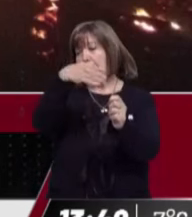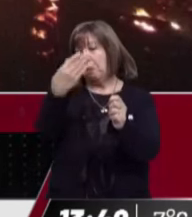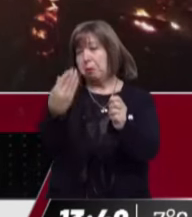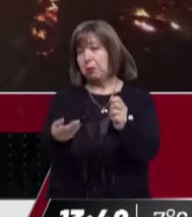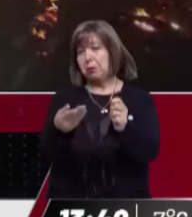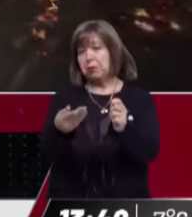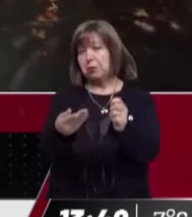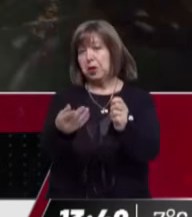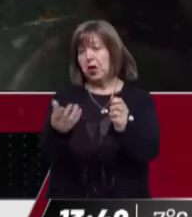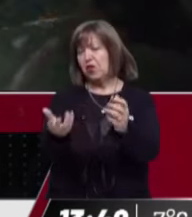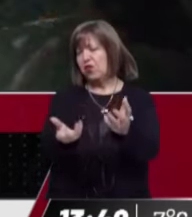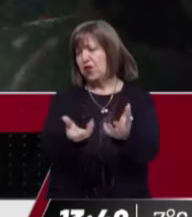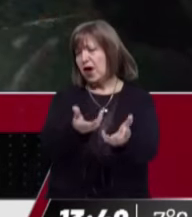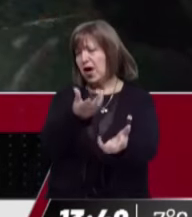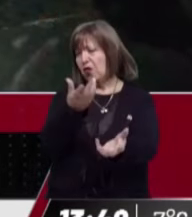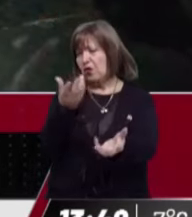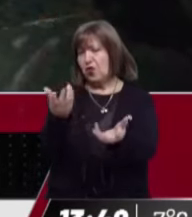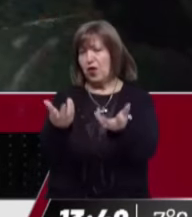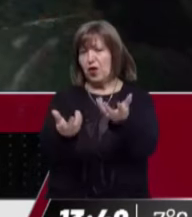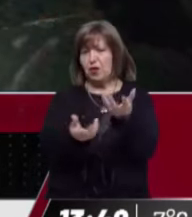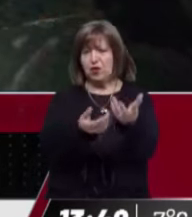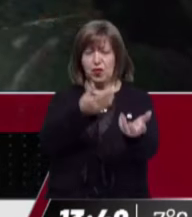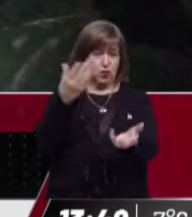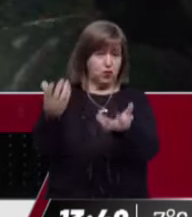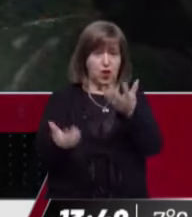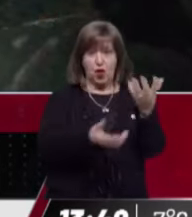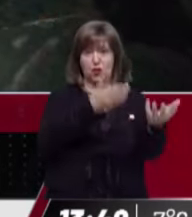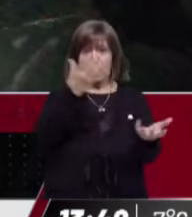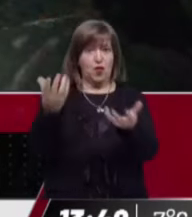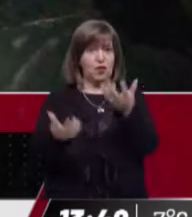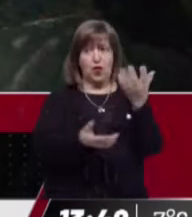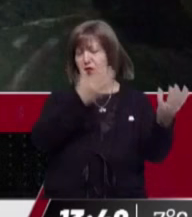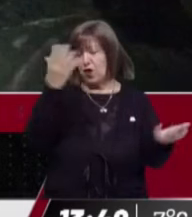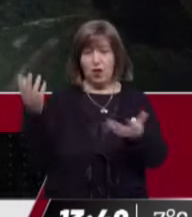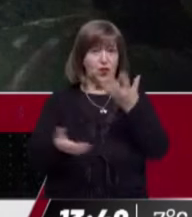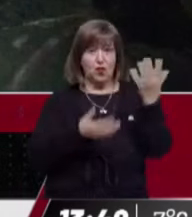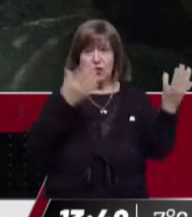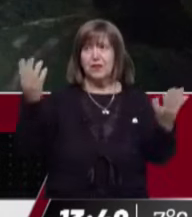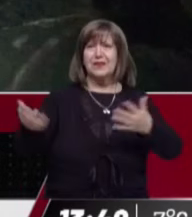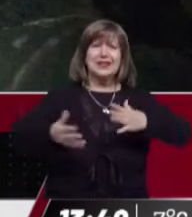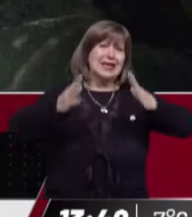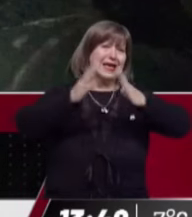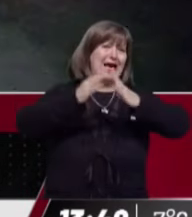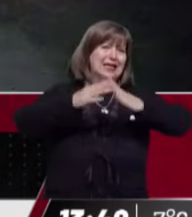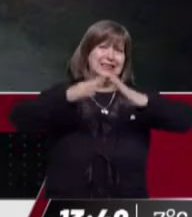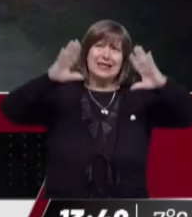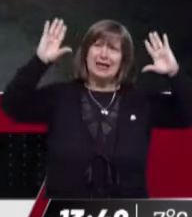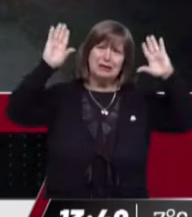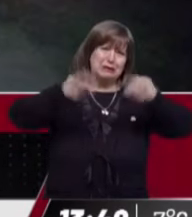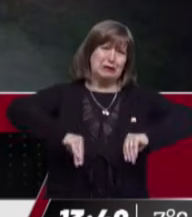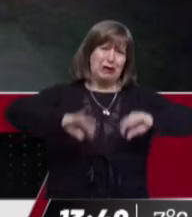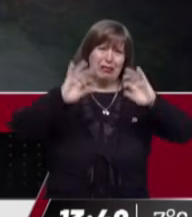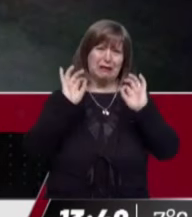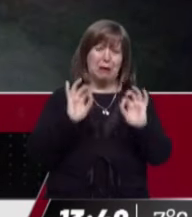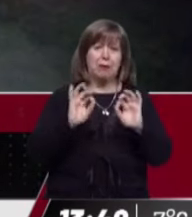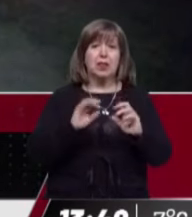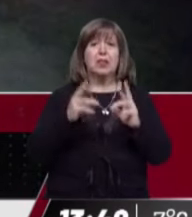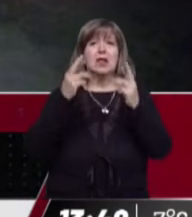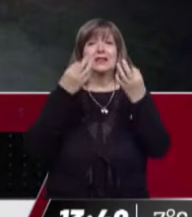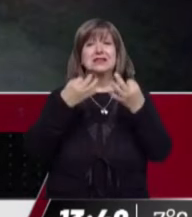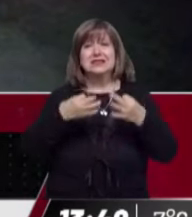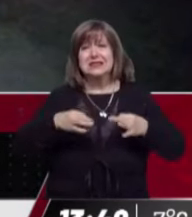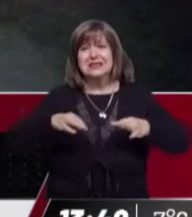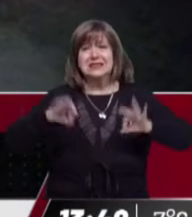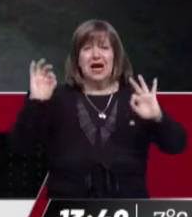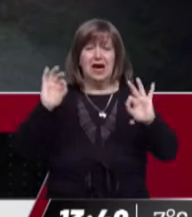prendió algunos de los artefactos del hogar que terminó siendo consumido por las llamas. Por suerte, no hubo que